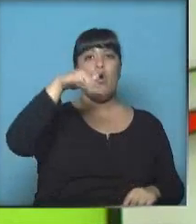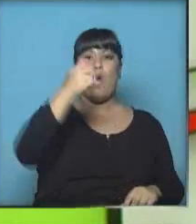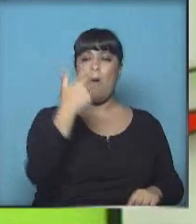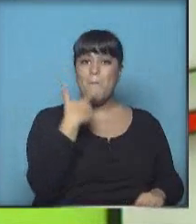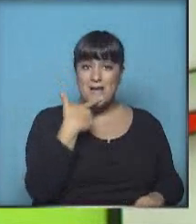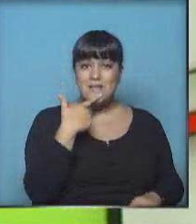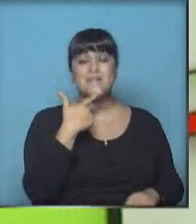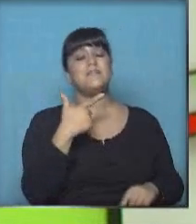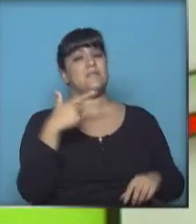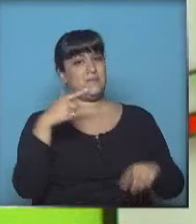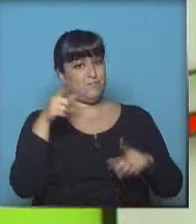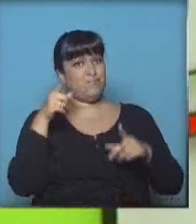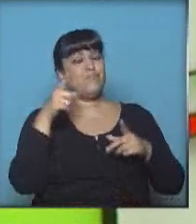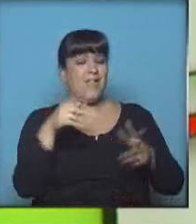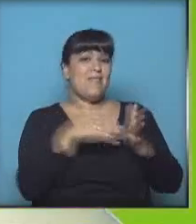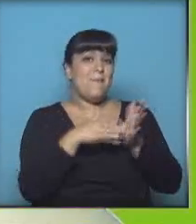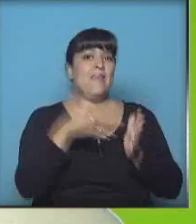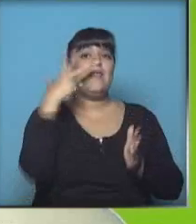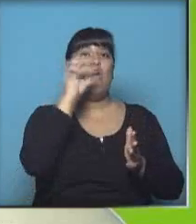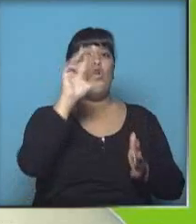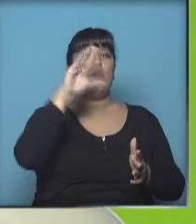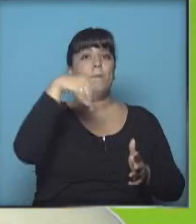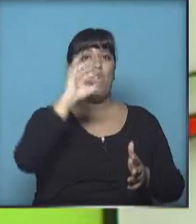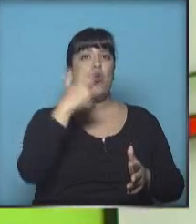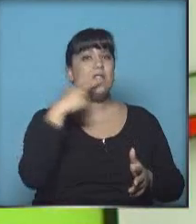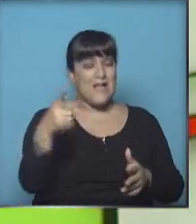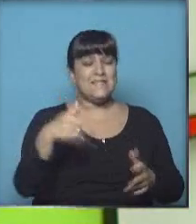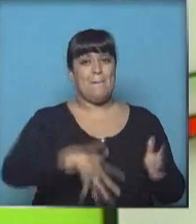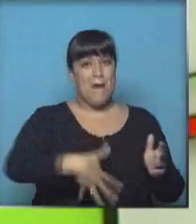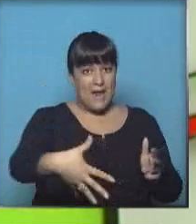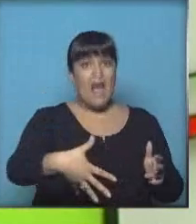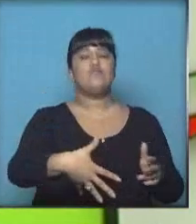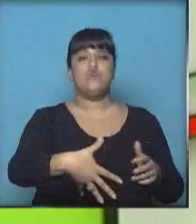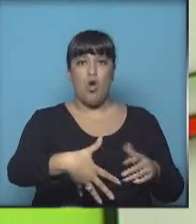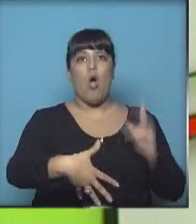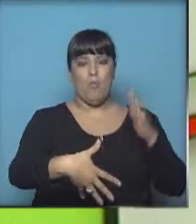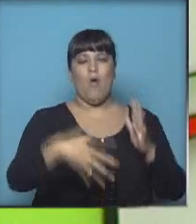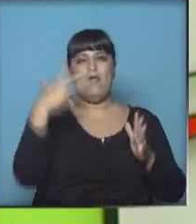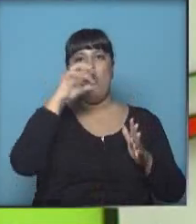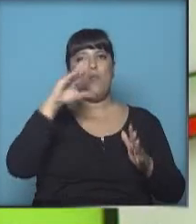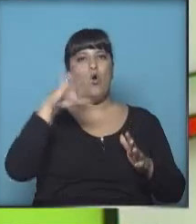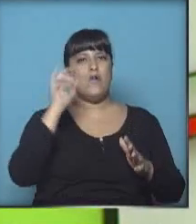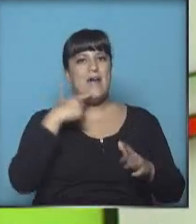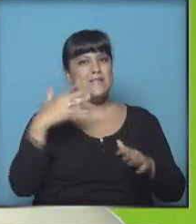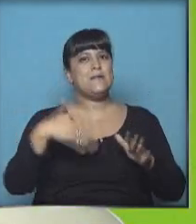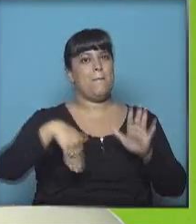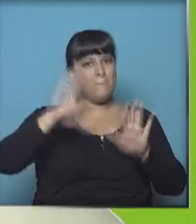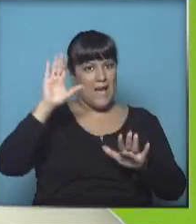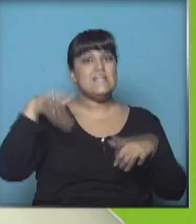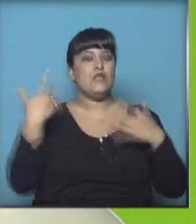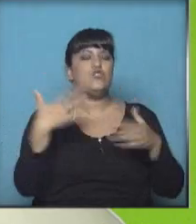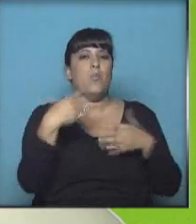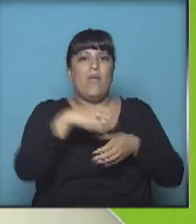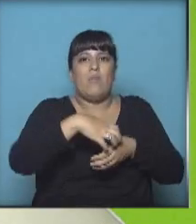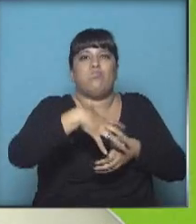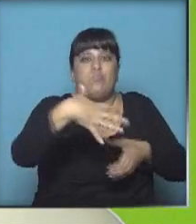estímulos hormonales y durante el embarazo va a haber mayor estímulo hormonal, entonces uno puede prever que pueda haber un crecimiento de ellos. Bueno, Evita